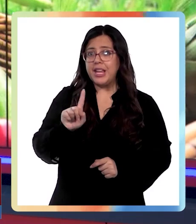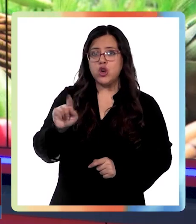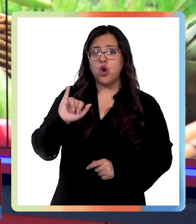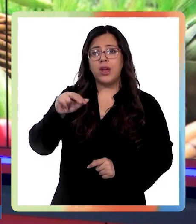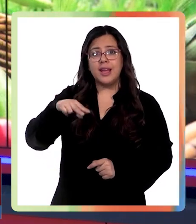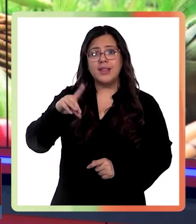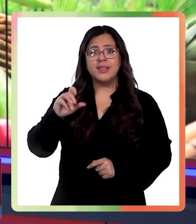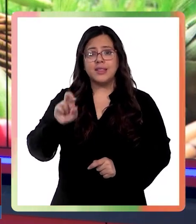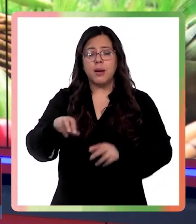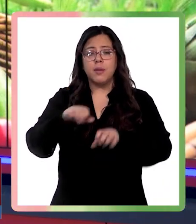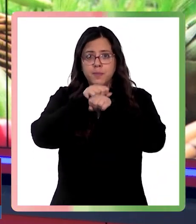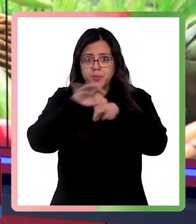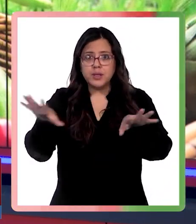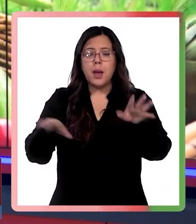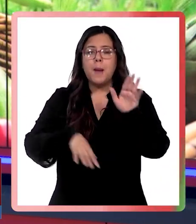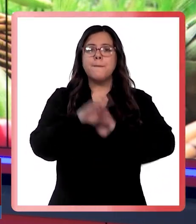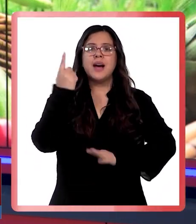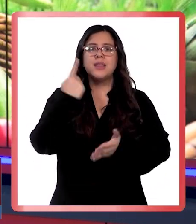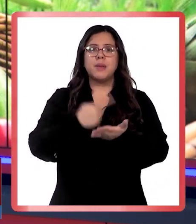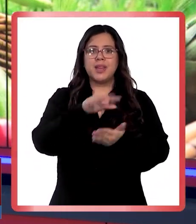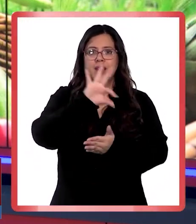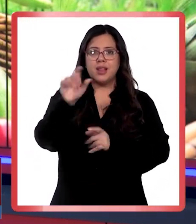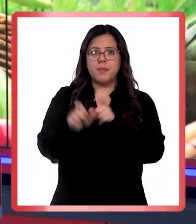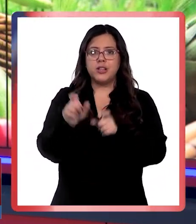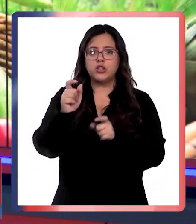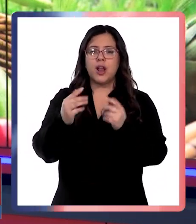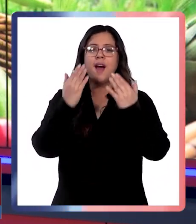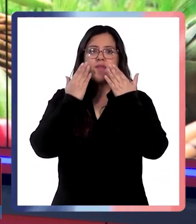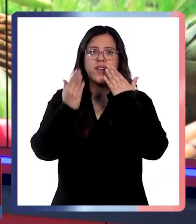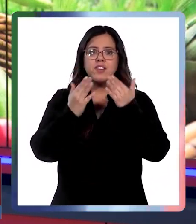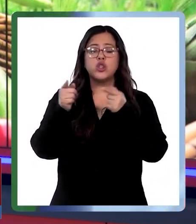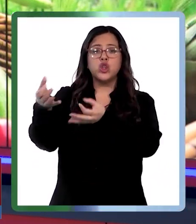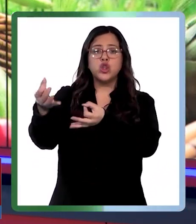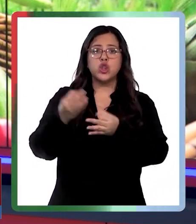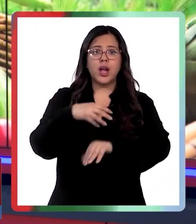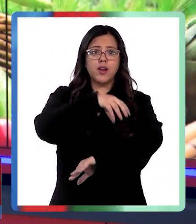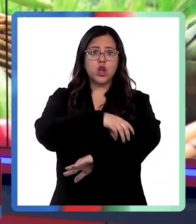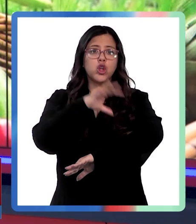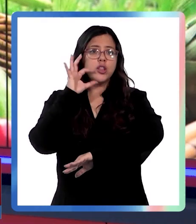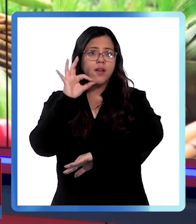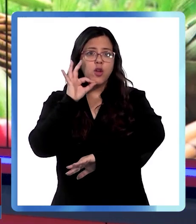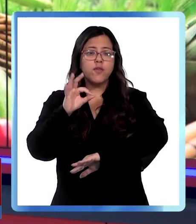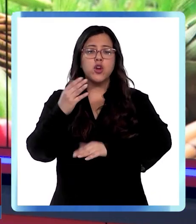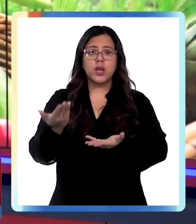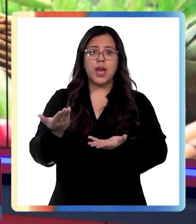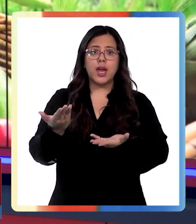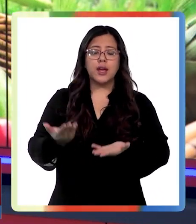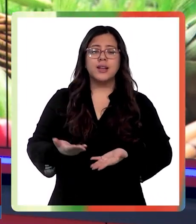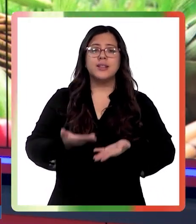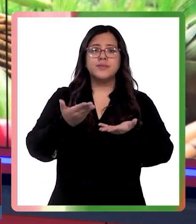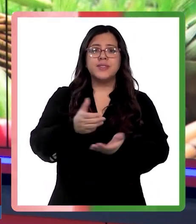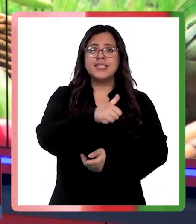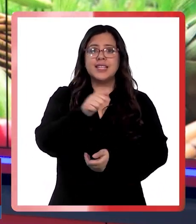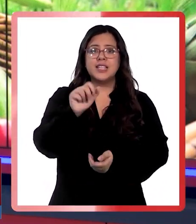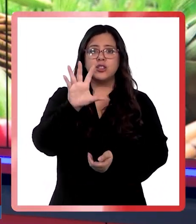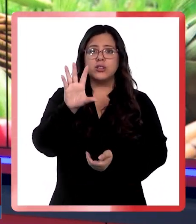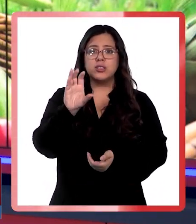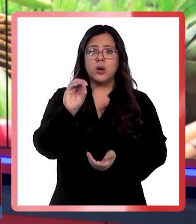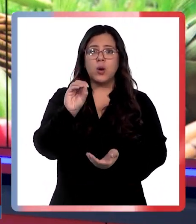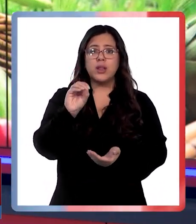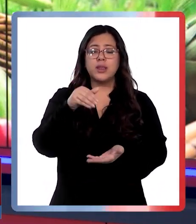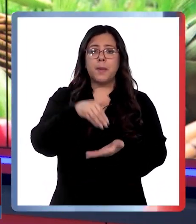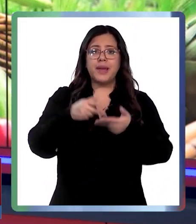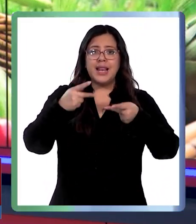por ejemplo, llegarán a más de 1.500 productores. En total, en el Biobío se completará la entrega de cerca de